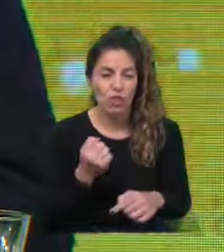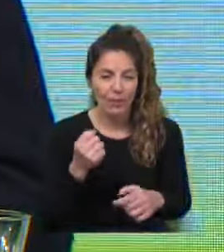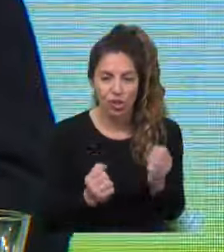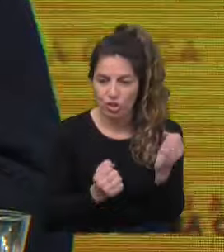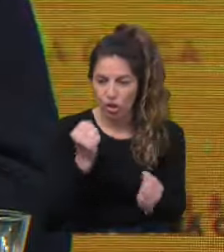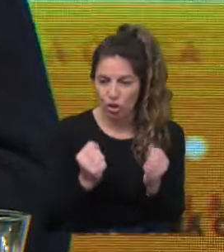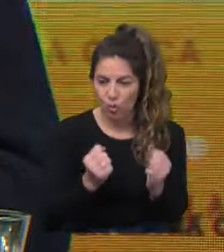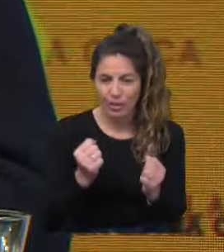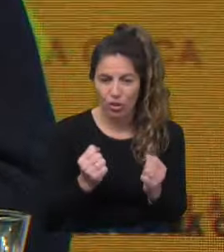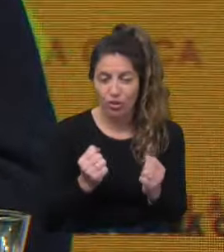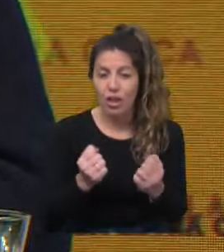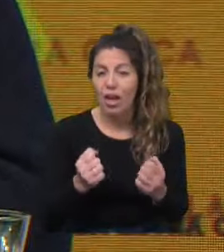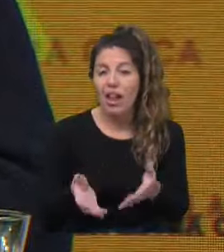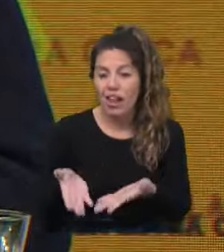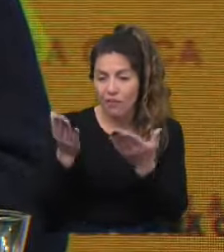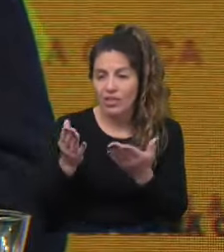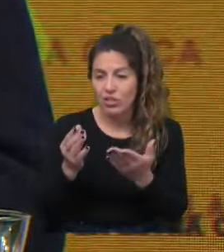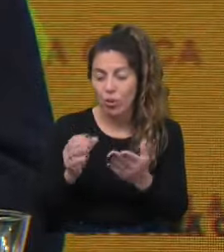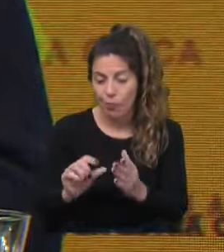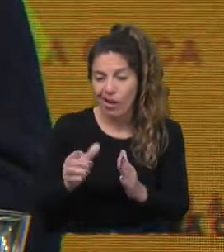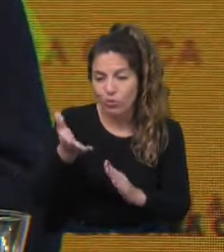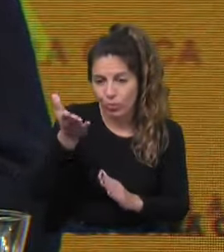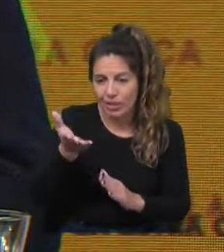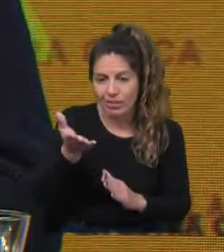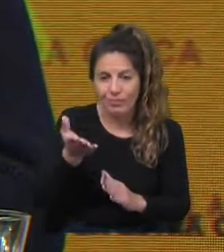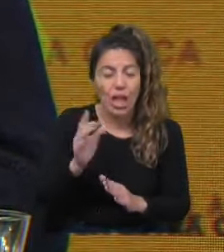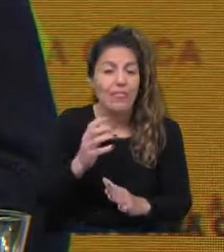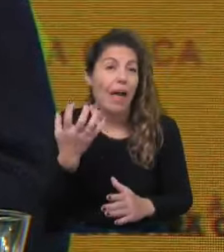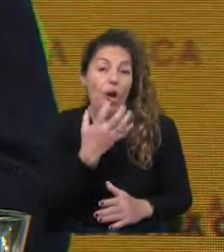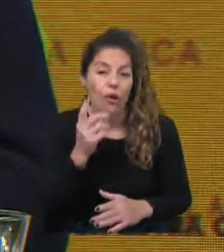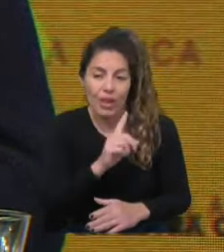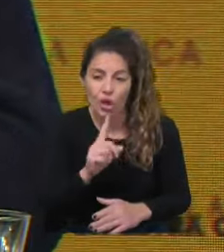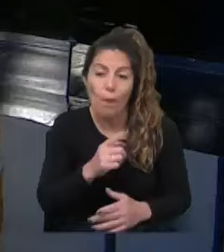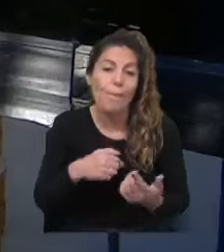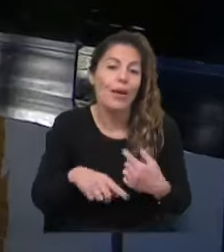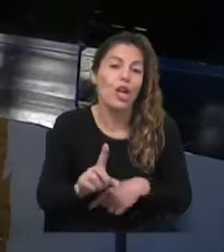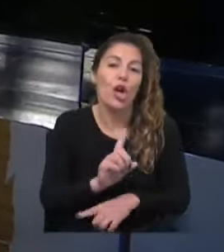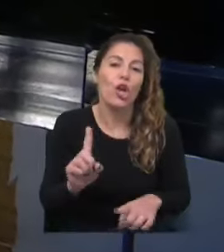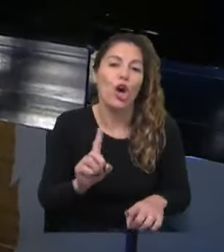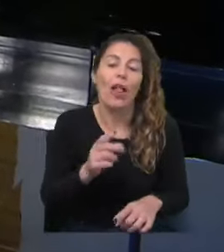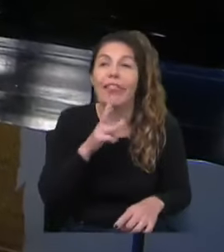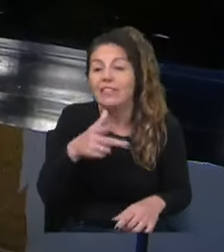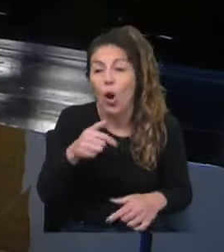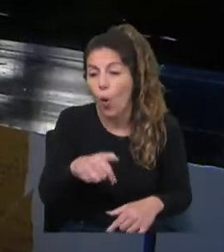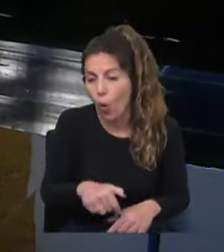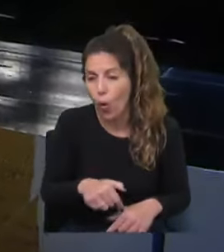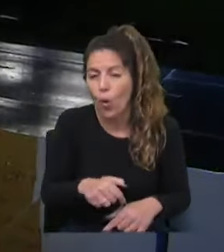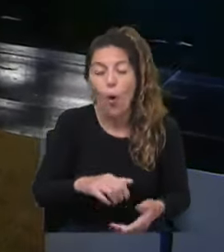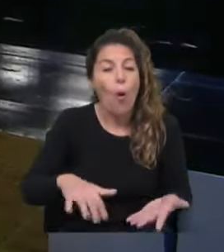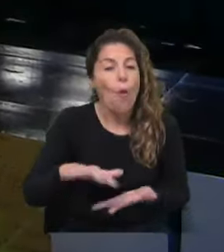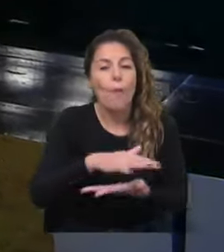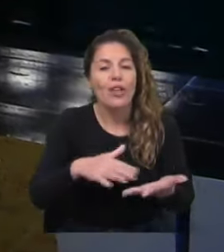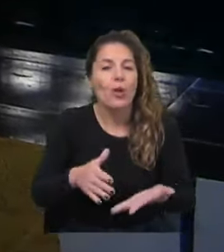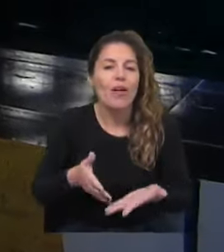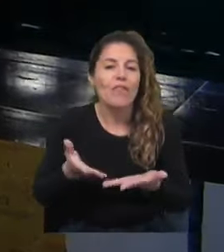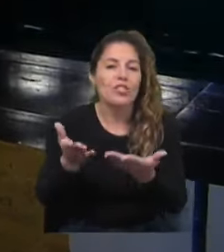económicos, bueno, la inflación va a estar un poquito por encima. Nada dramático, pero tampoco el decir, uy, estábamos en un panorama horrible de inflación